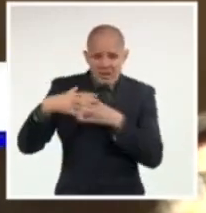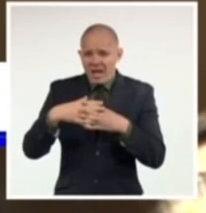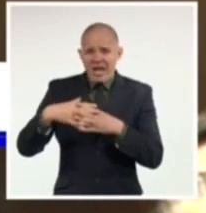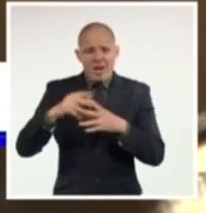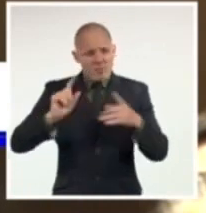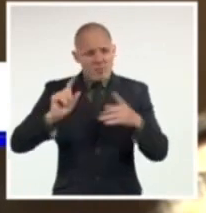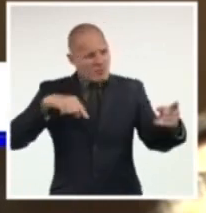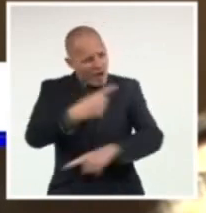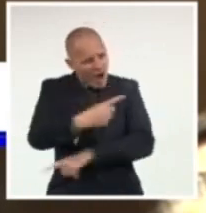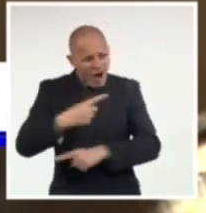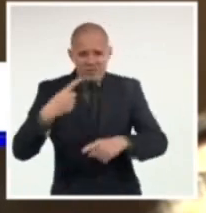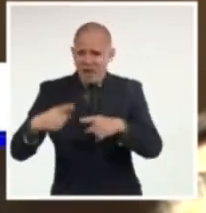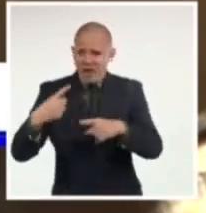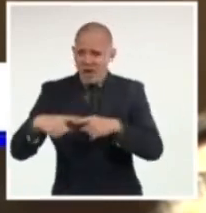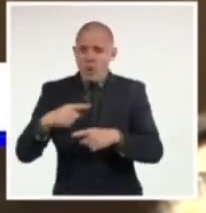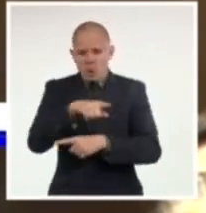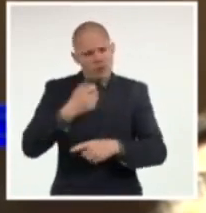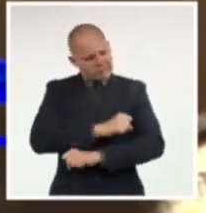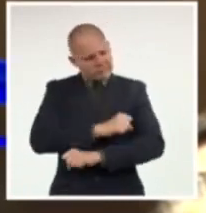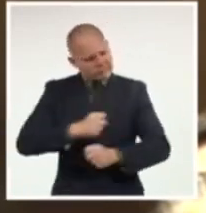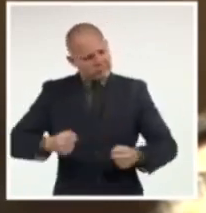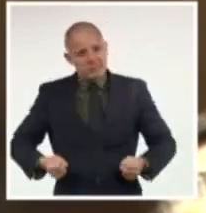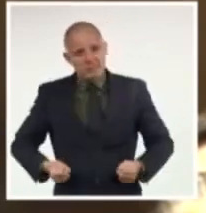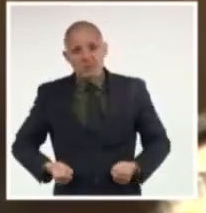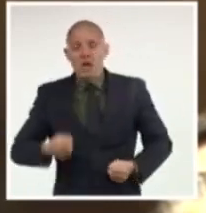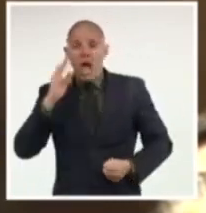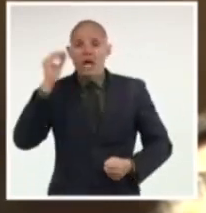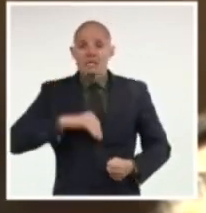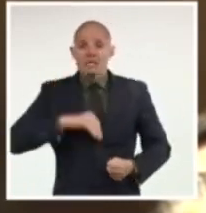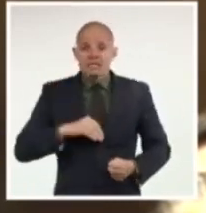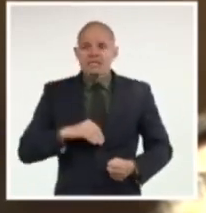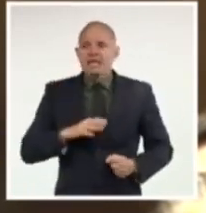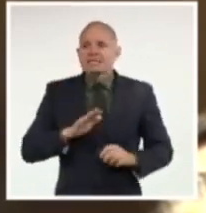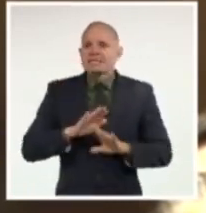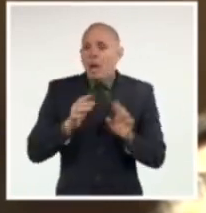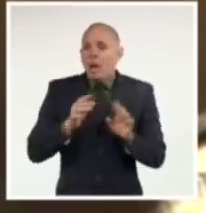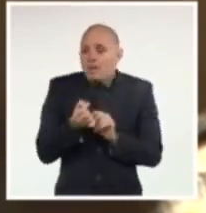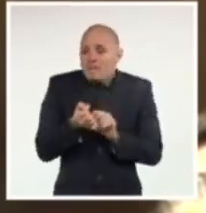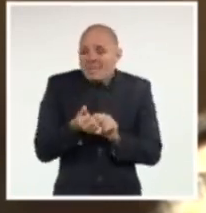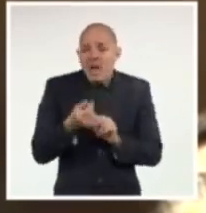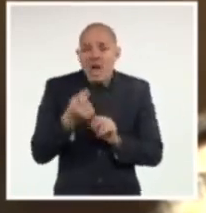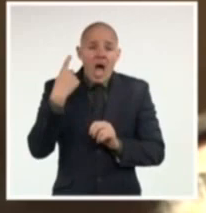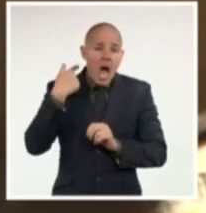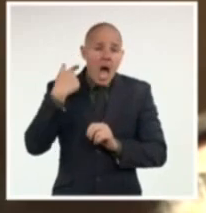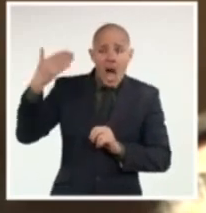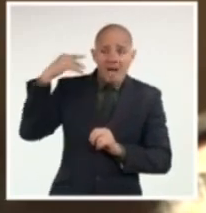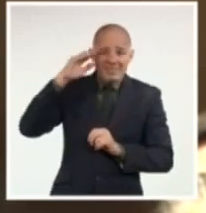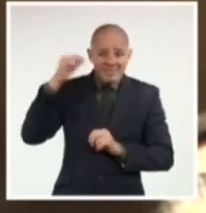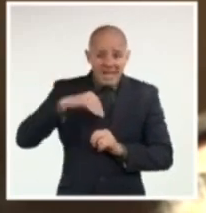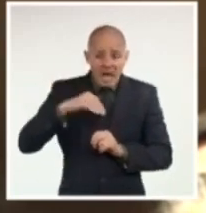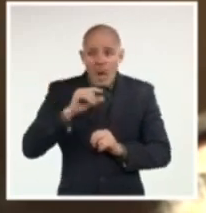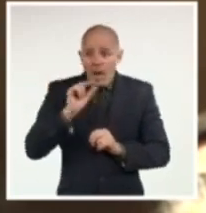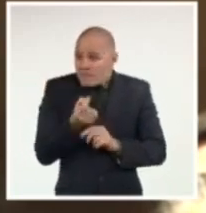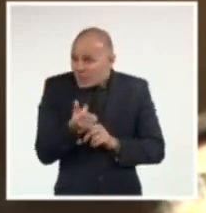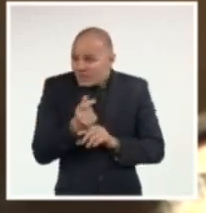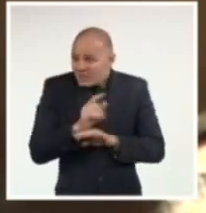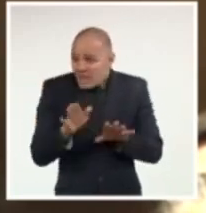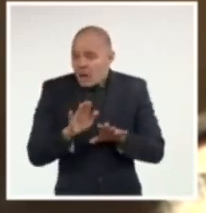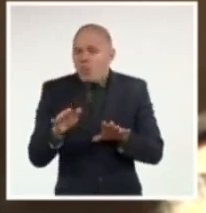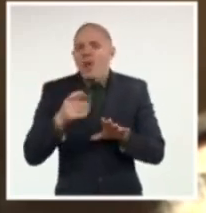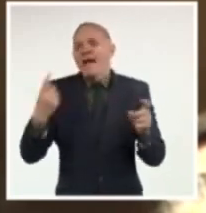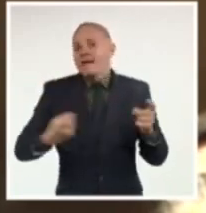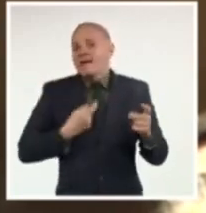tantas agresiones, estuvimos al borde incluso de la hecatombe nuclear, logran mantener y